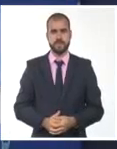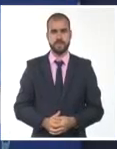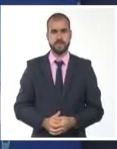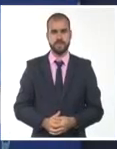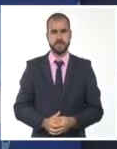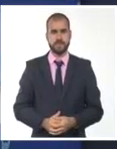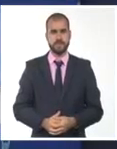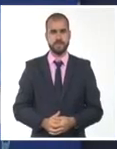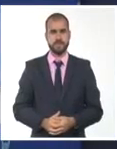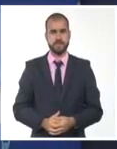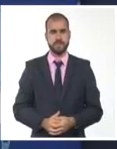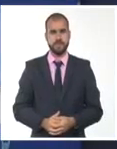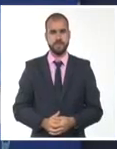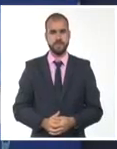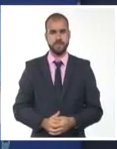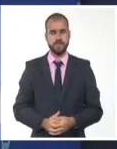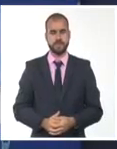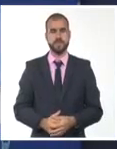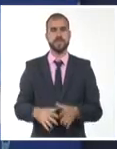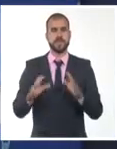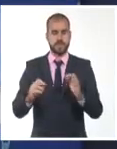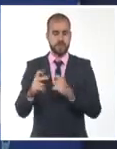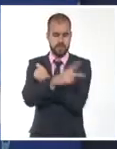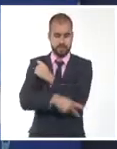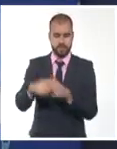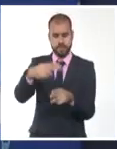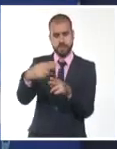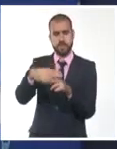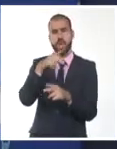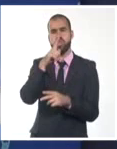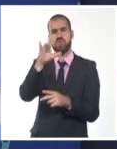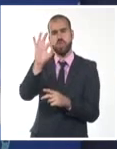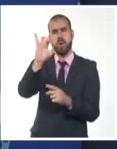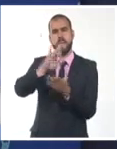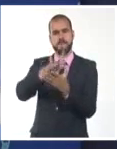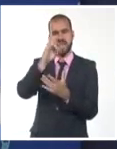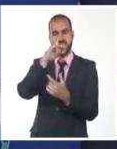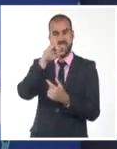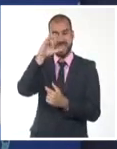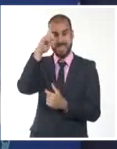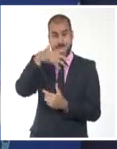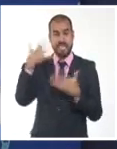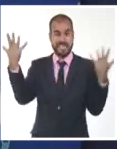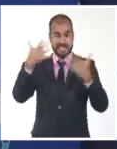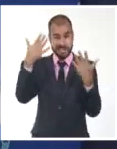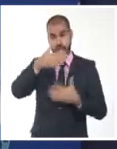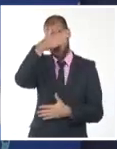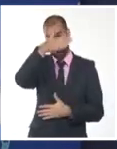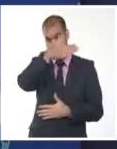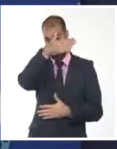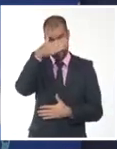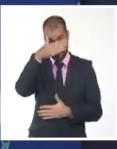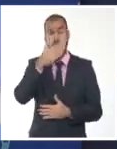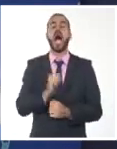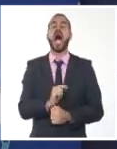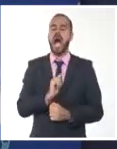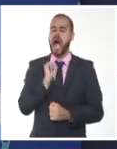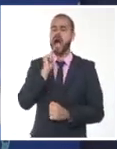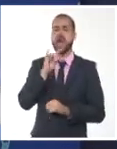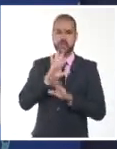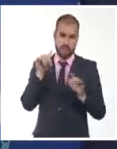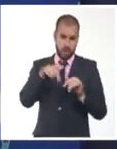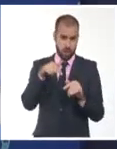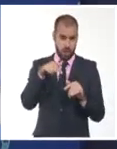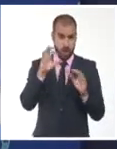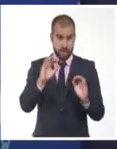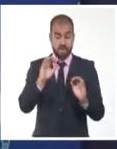ministro de la Mancomunidad de Dominica, Roosevelt Skerrit, llegará hoy a Cuba en visita oficial que se extenderá hasta el 27 de abril, según informó